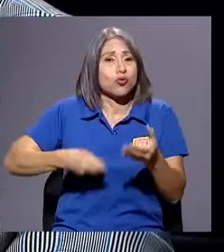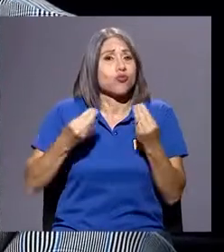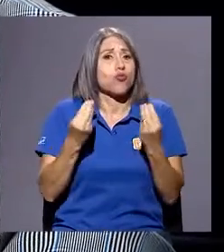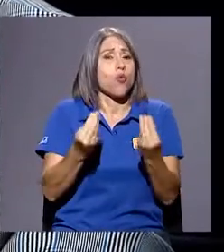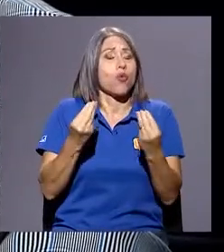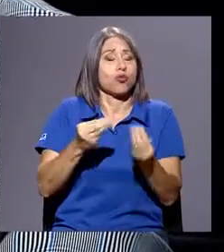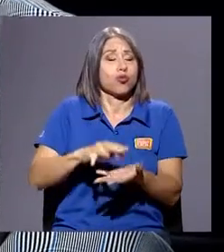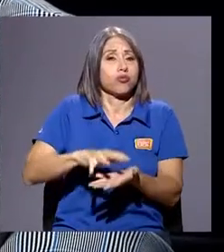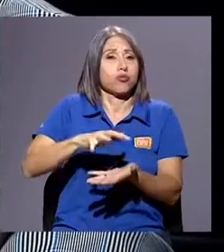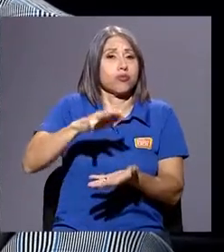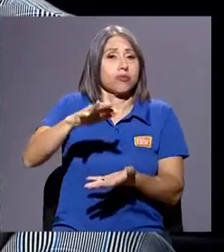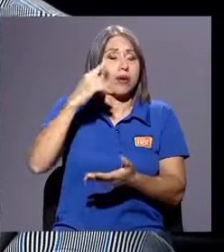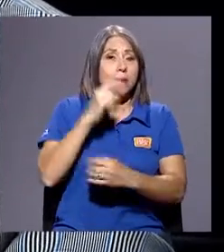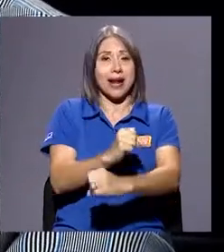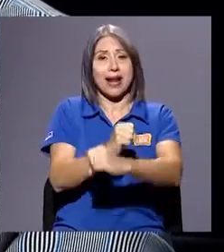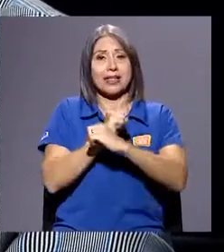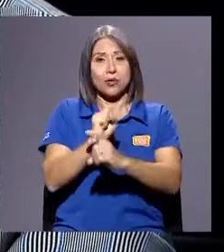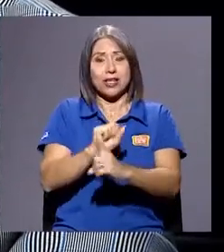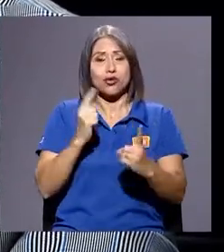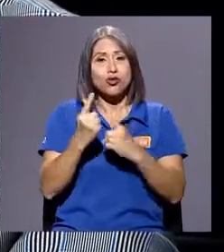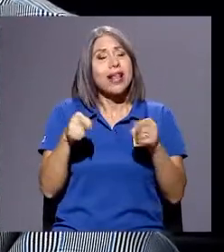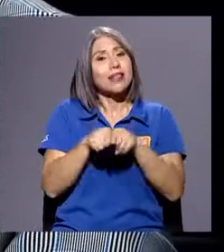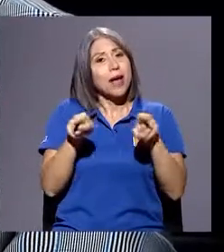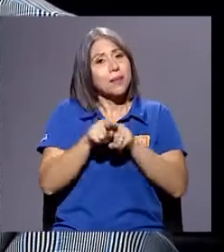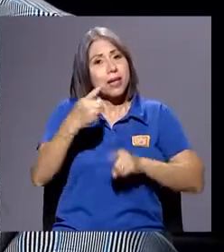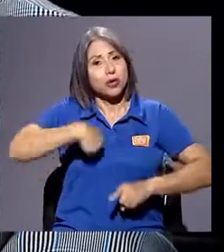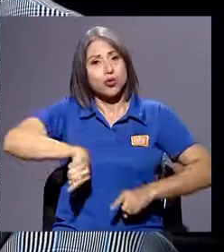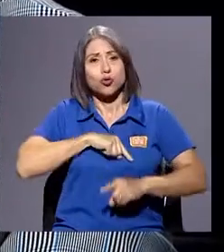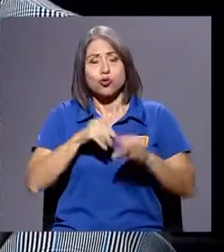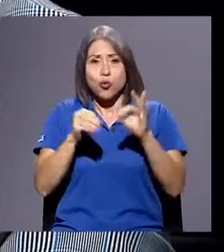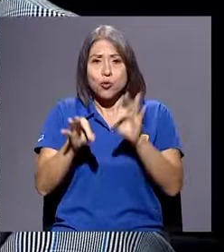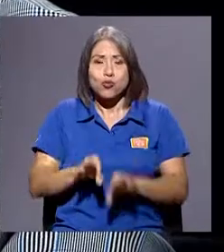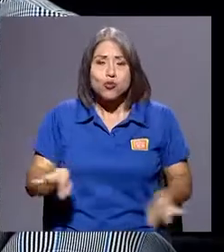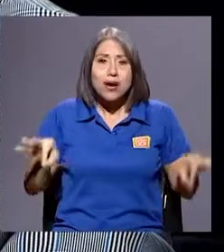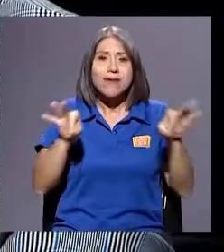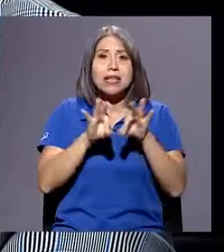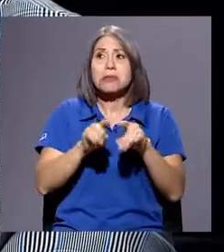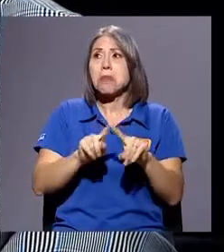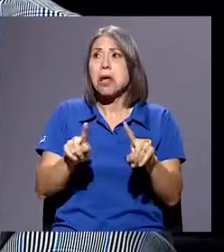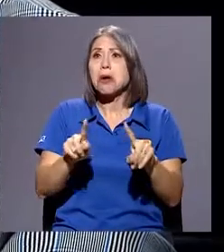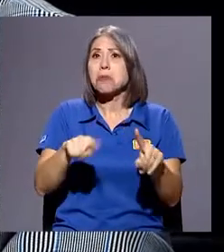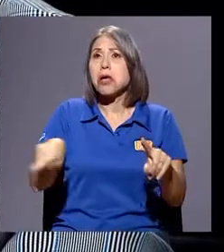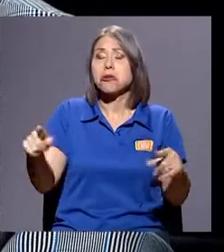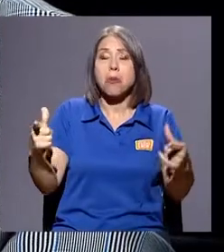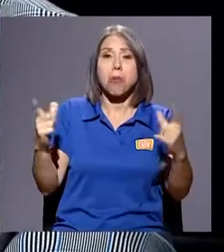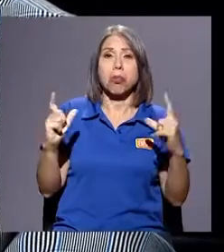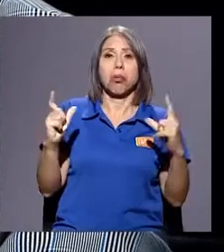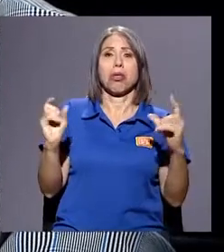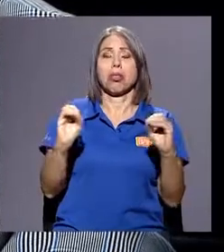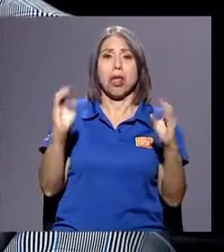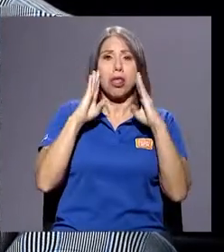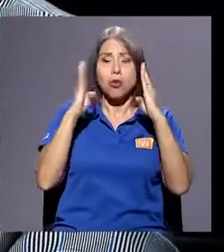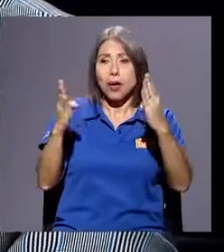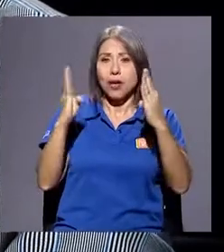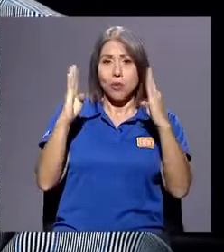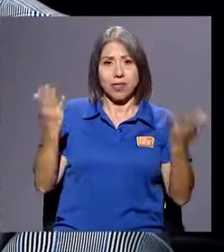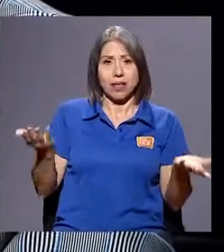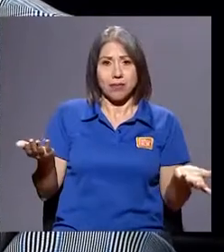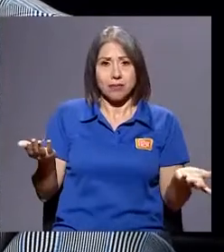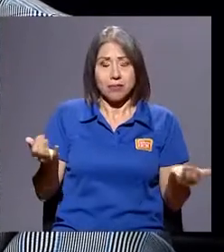año. Para la seguridad social también somos muy relevantes. Y sin embargo, nadie nos toma en cuenta. Ahora que le toque la seguridad